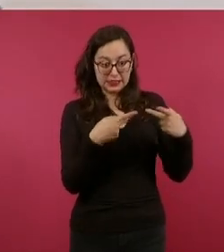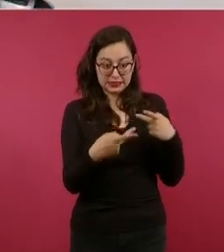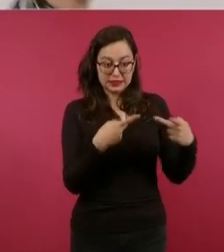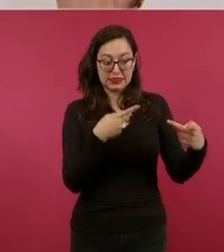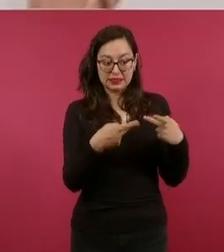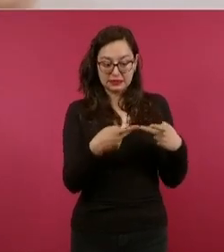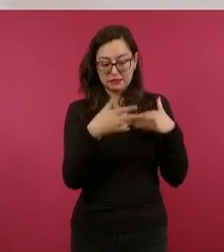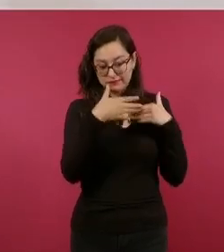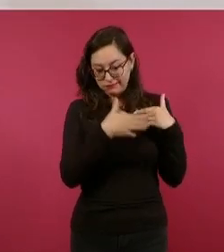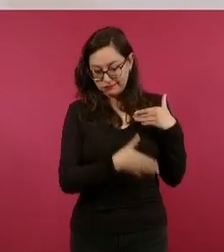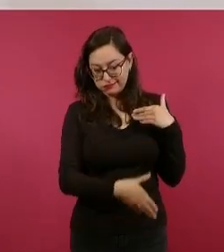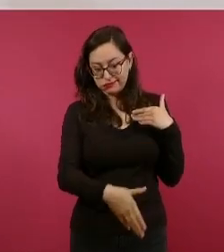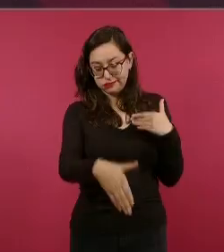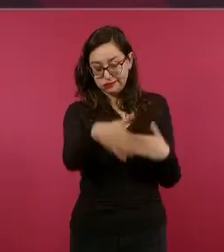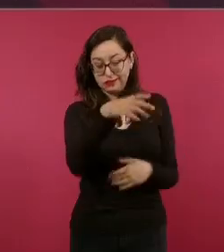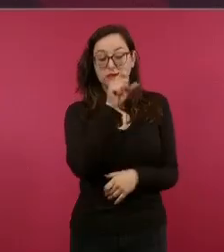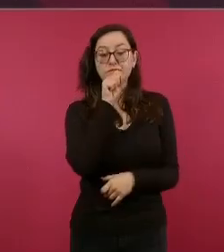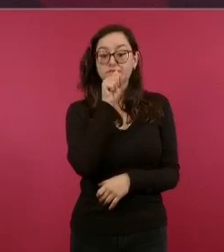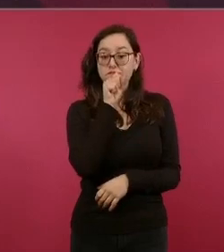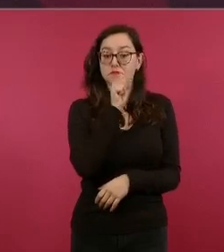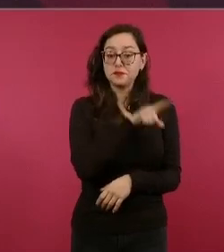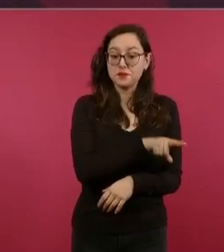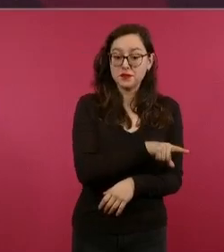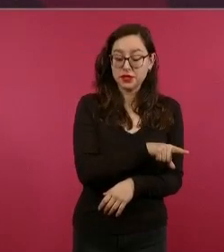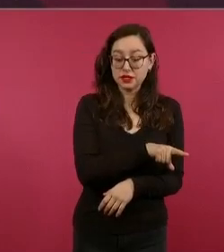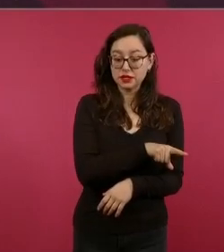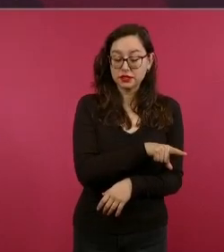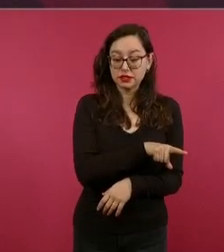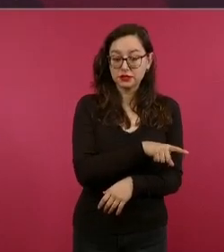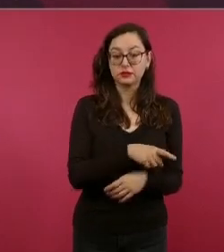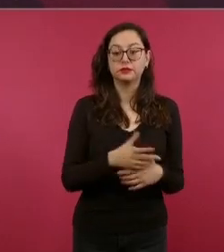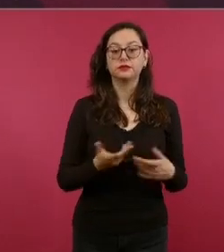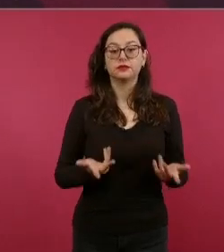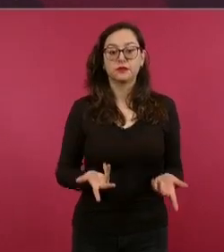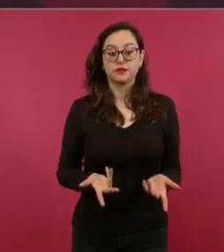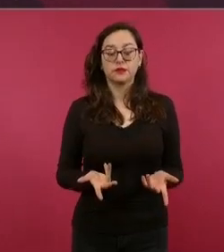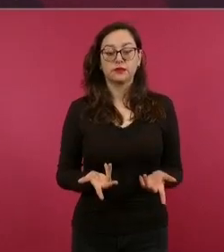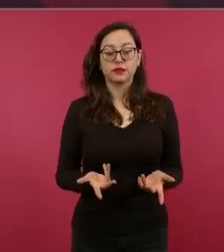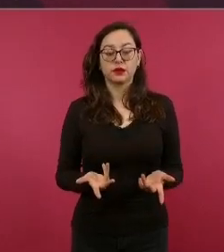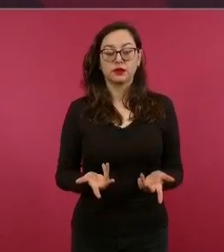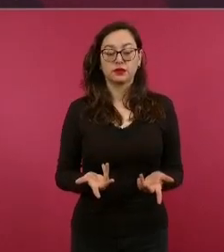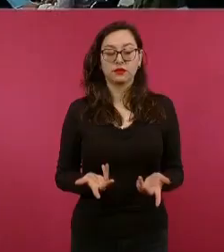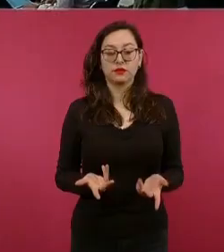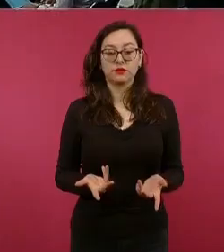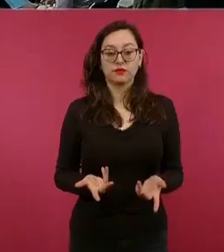tiene que haber planeación. No significa esto de ninguna manera